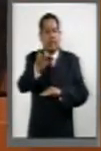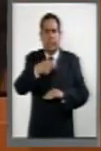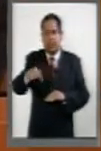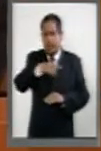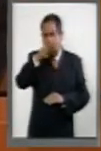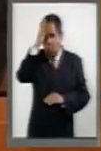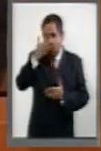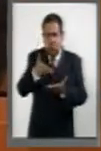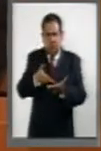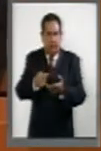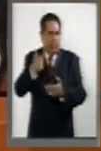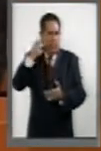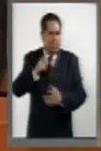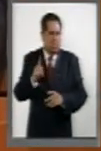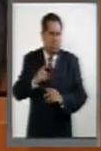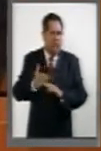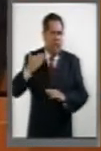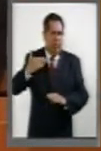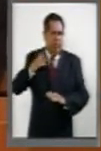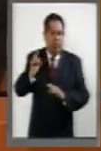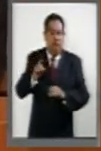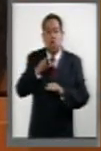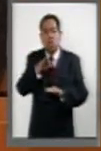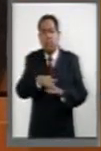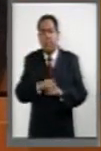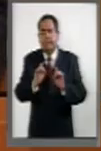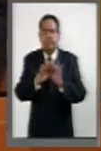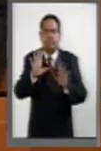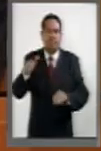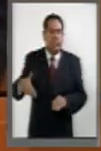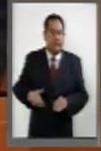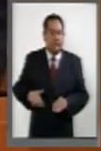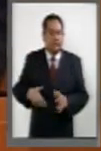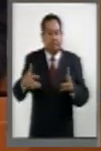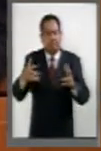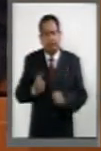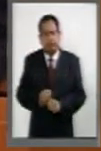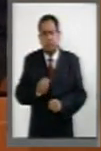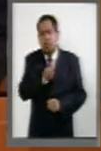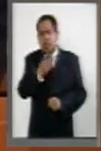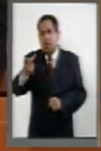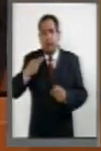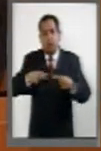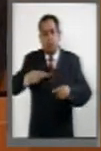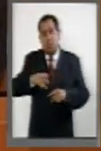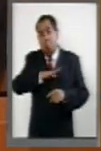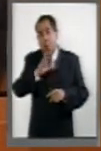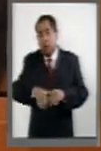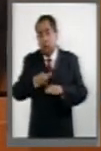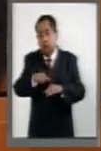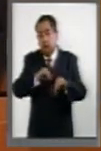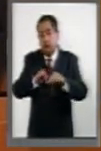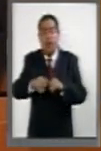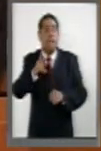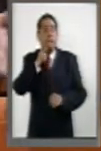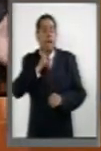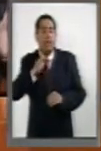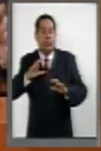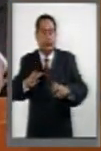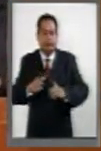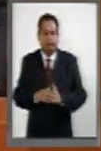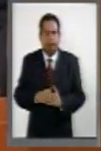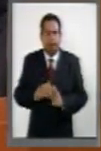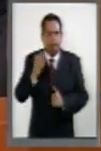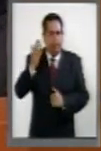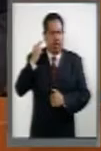de esta naturaleza relacionado con accidentes que desafortunadamente le han costado la vida a trabajadores de Petróleos Mexicanos. Y hace casi un año,